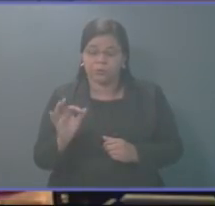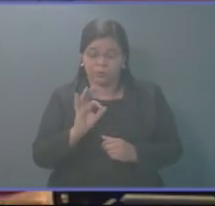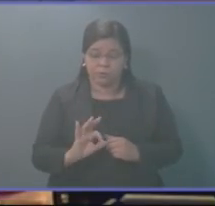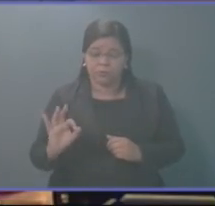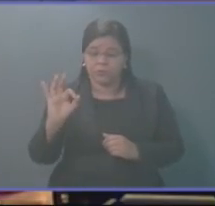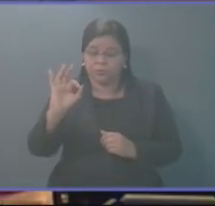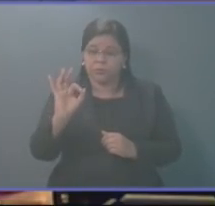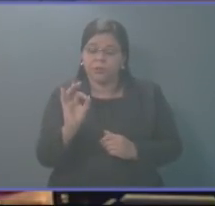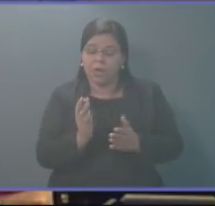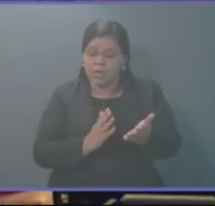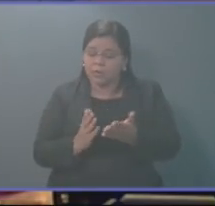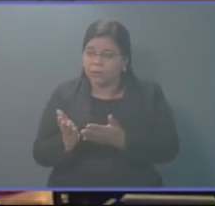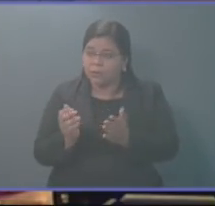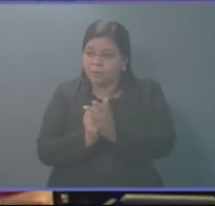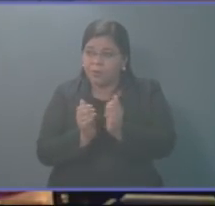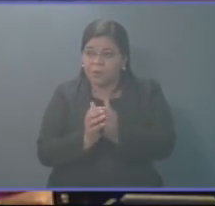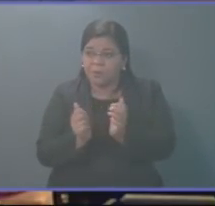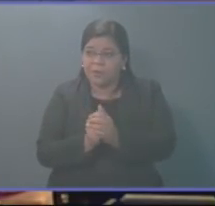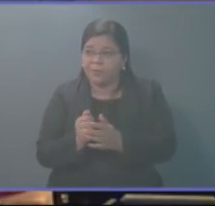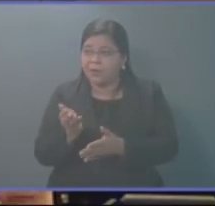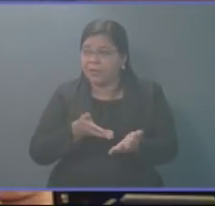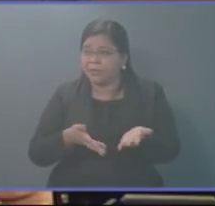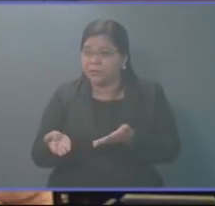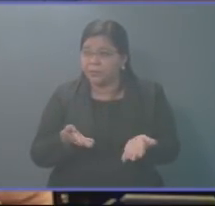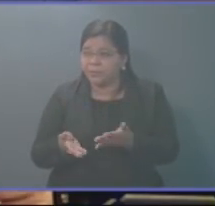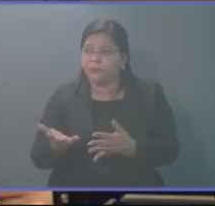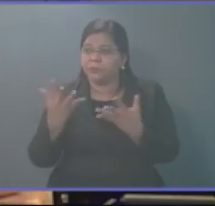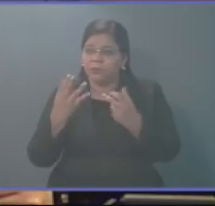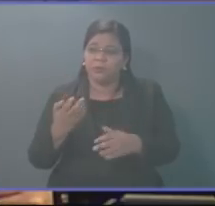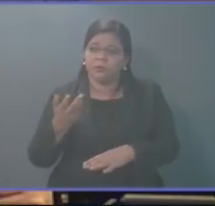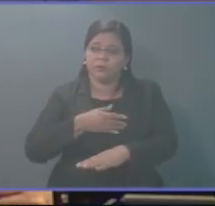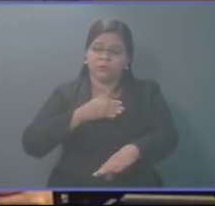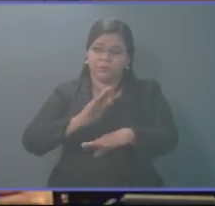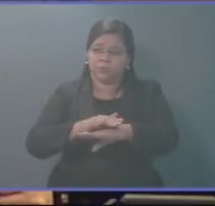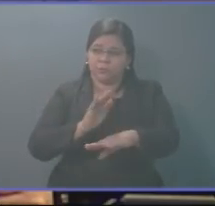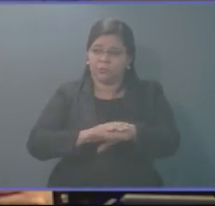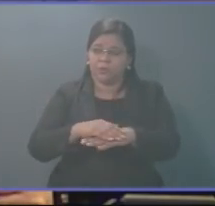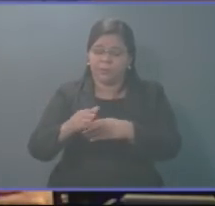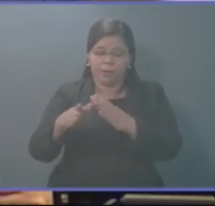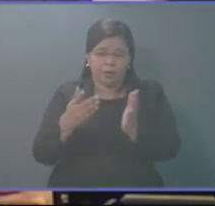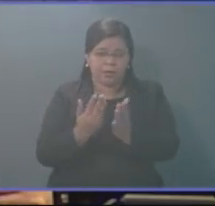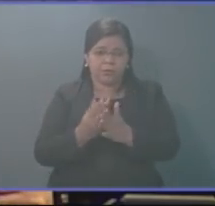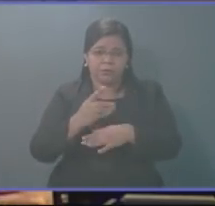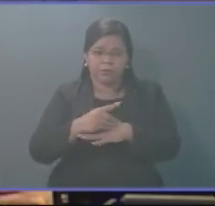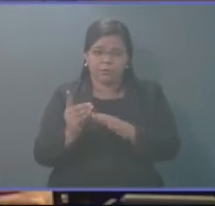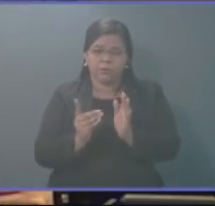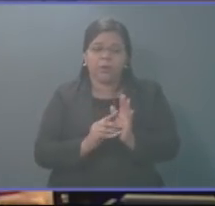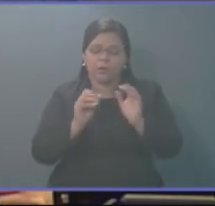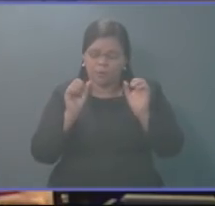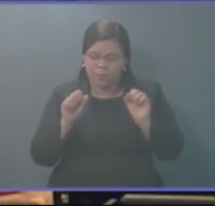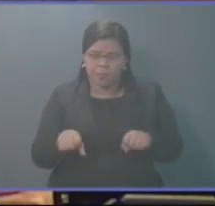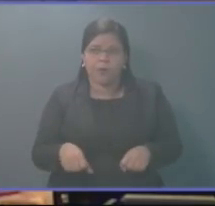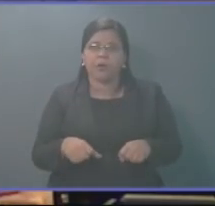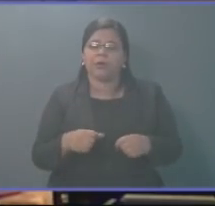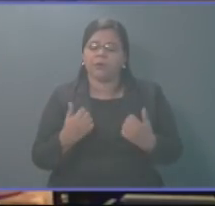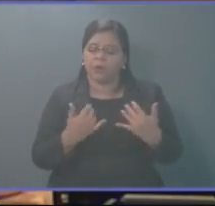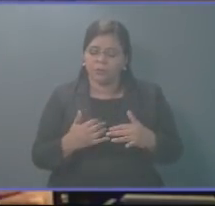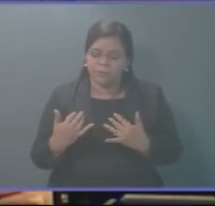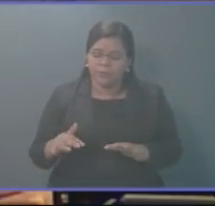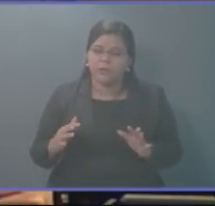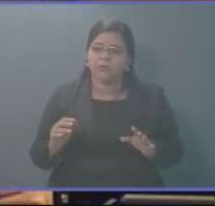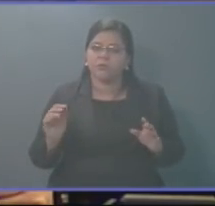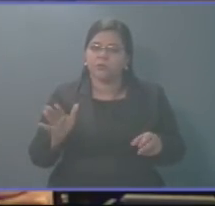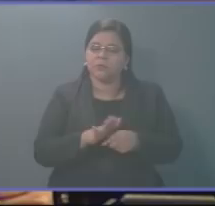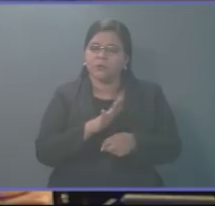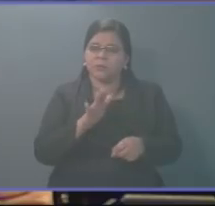deficiencias en el servicio, por lo que hacemos un llamado a los demás grupos parlamentarios a que se tomen las acciones que busquen determinar